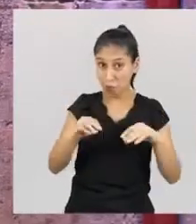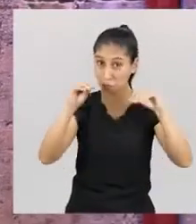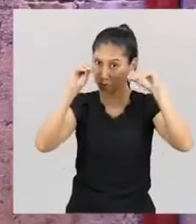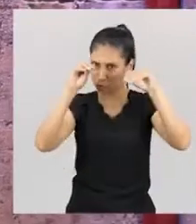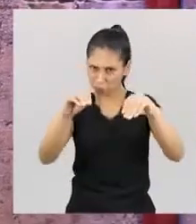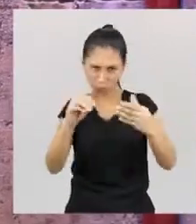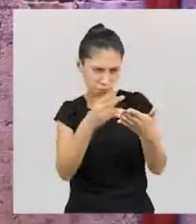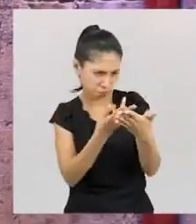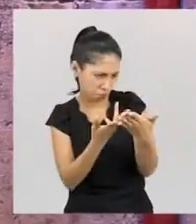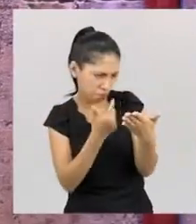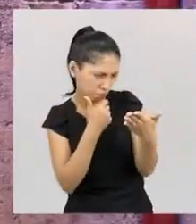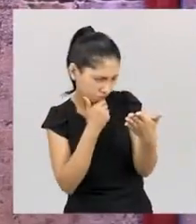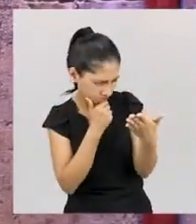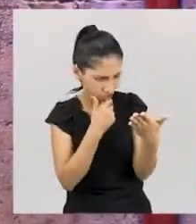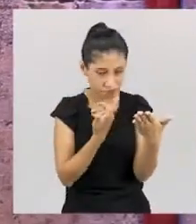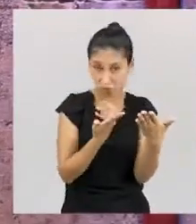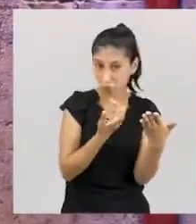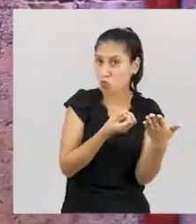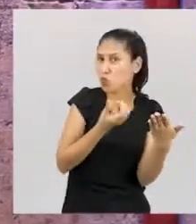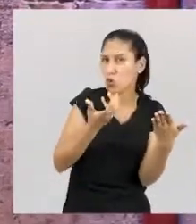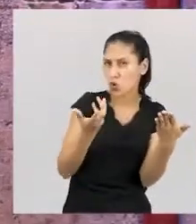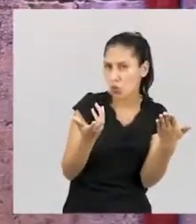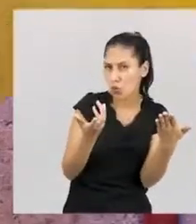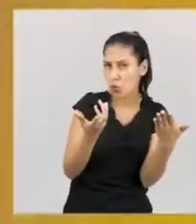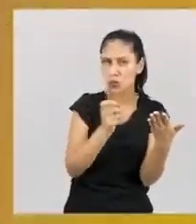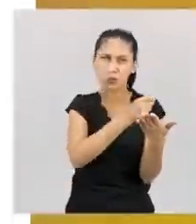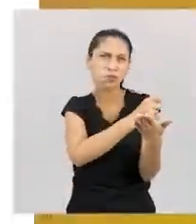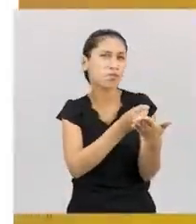resultado si se hace de una forma u otra?